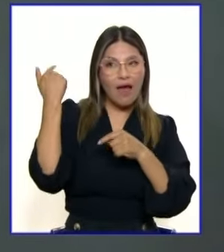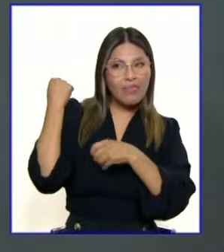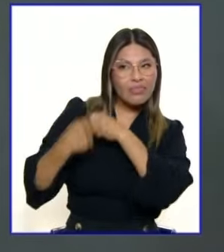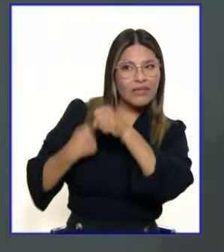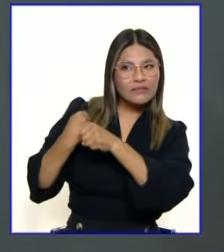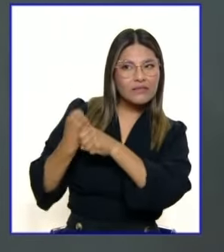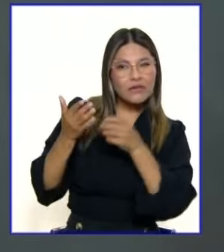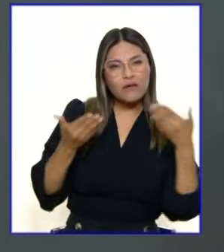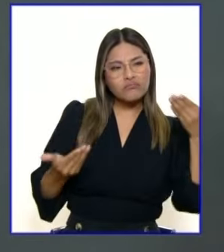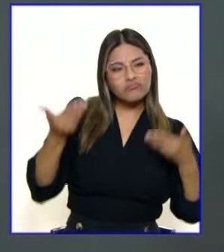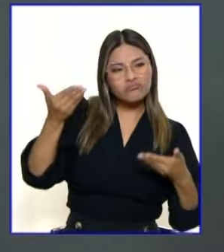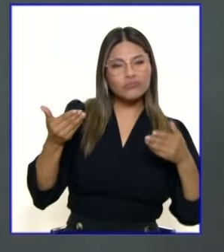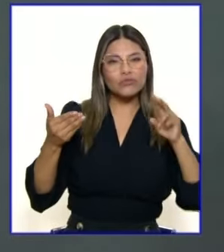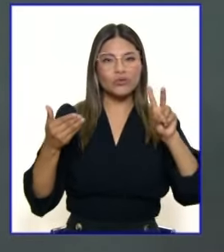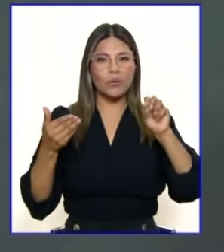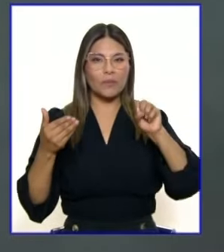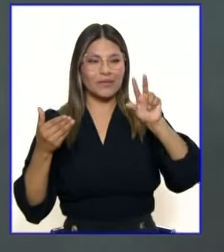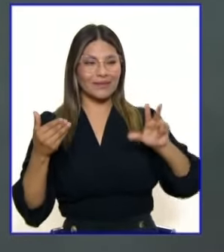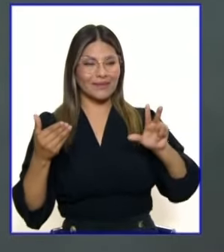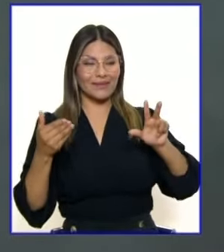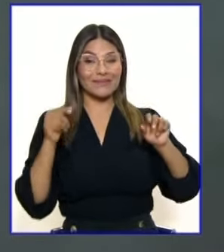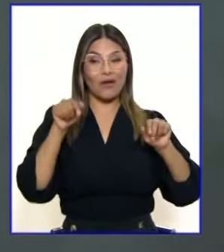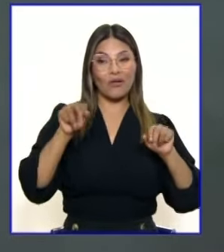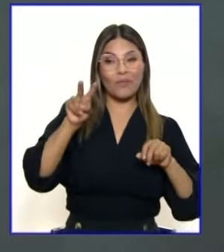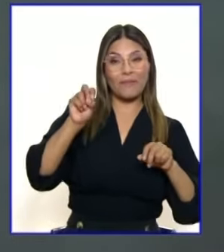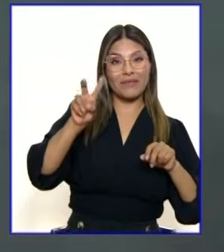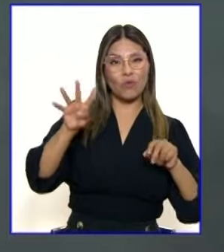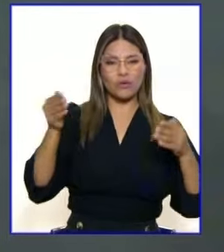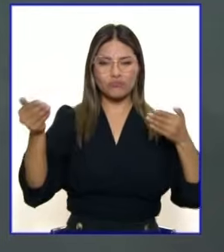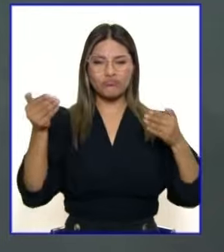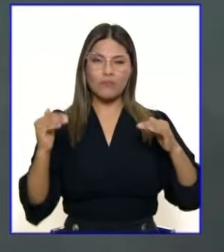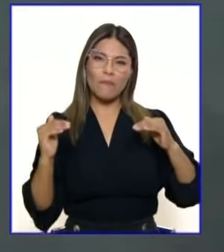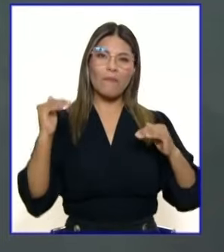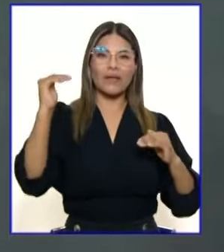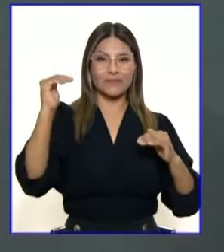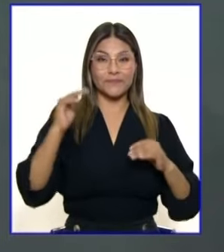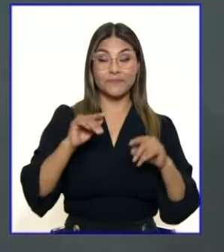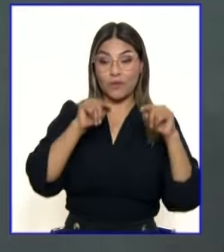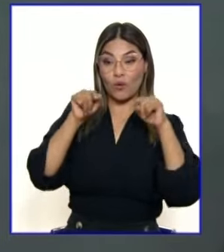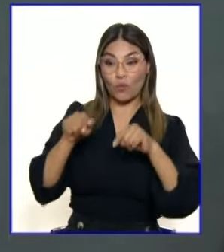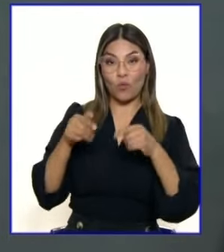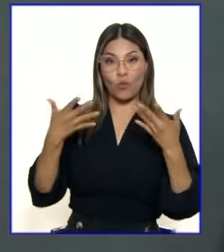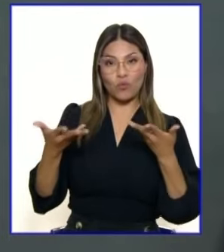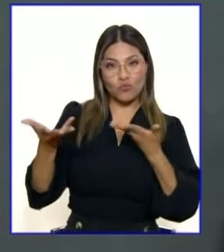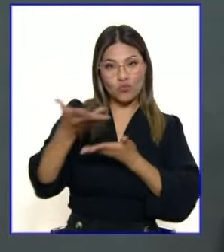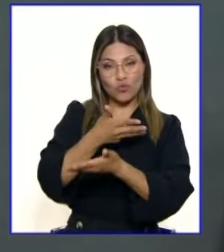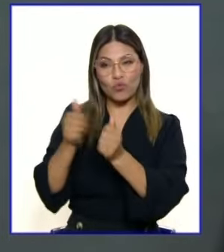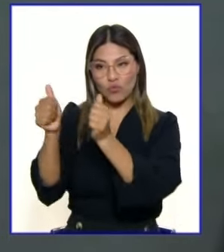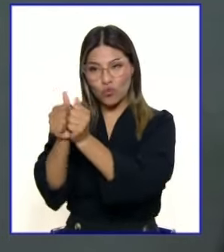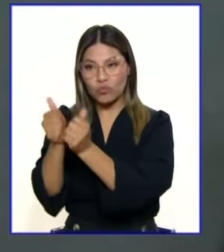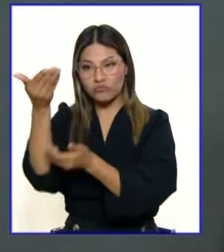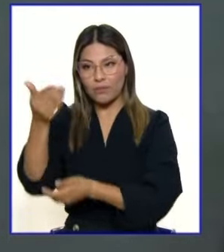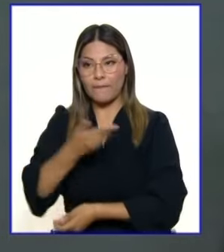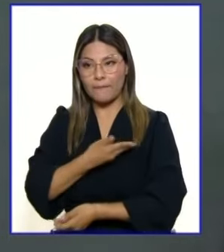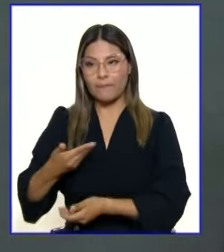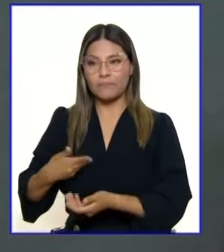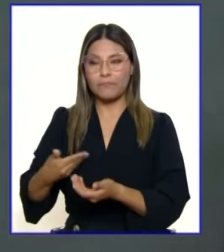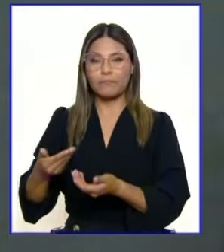año 2023. Estamos convencidos de que el trabajo conjunto con el sector